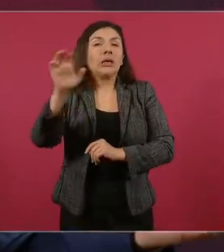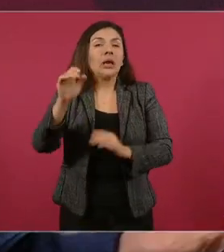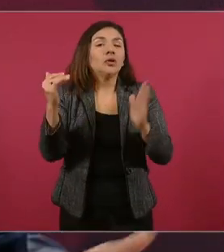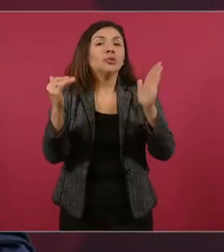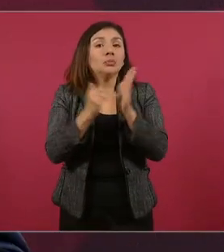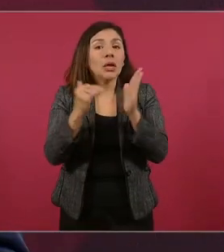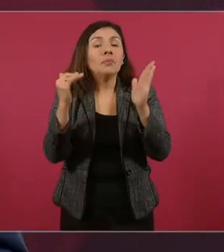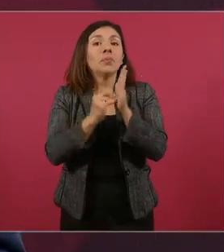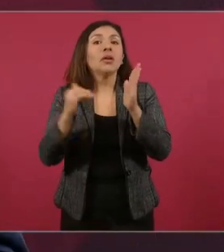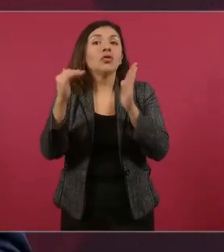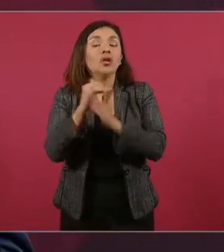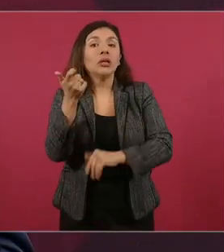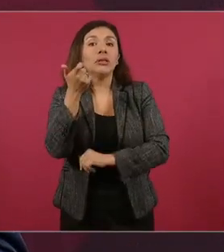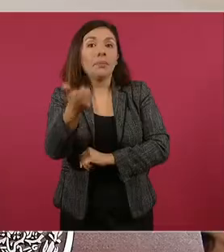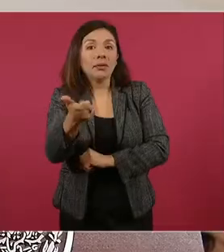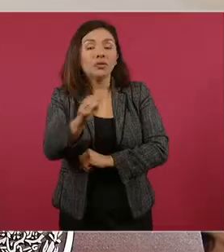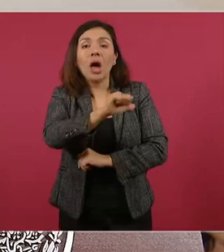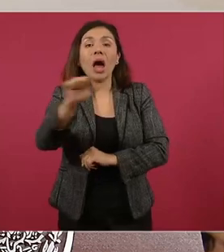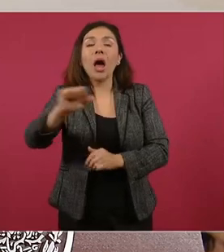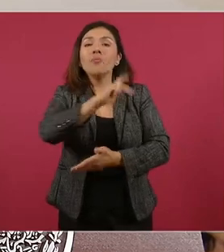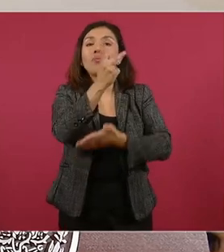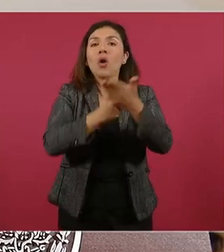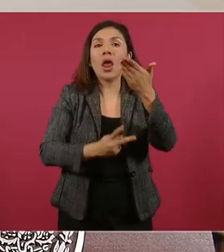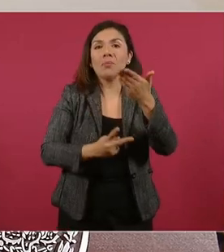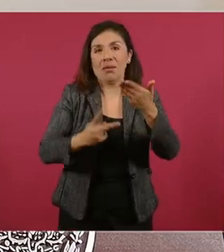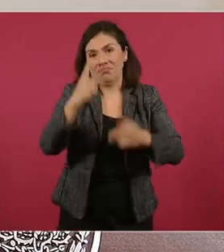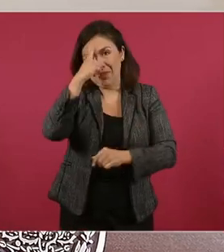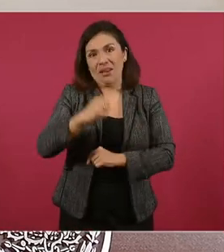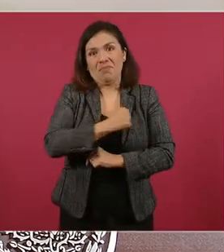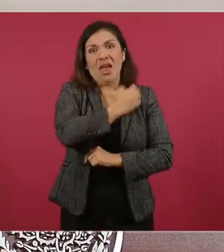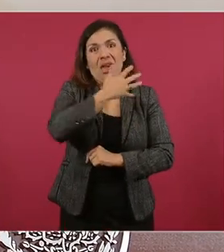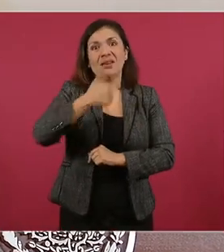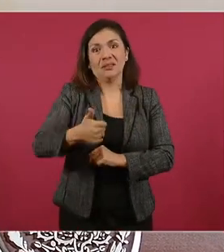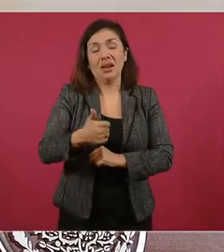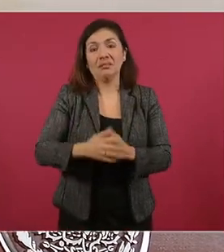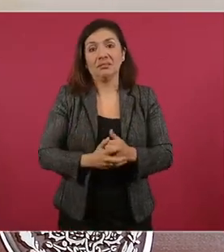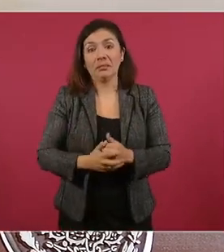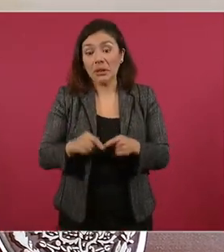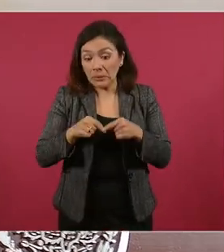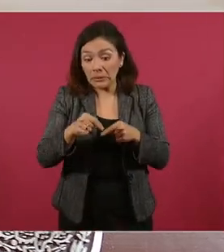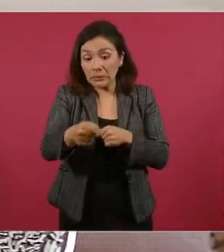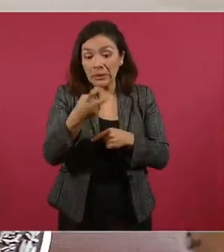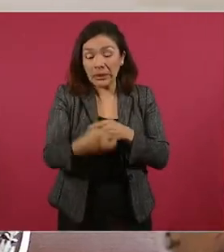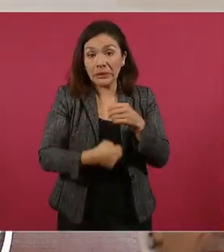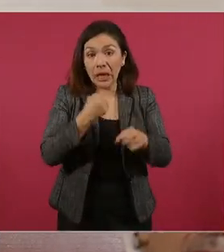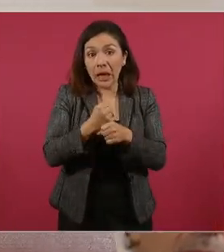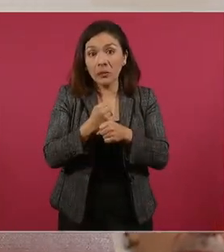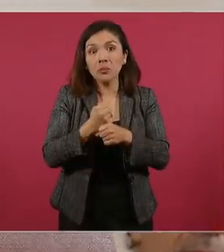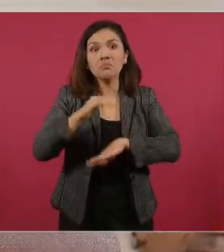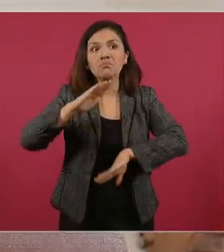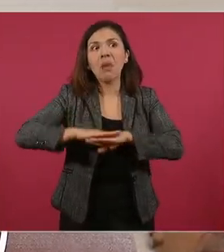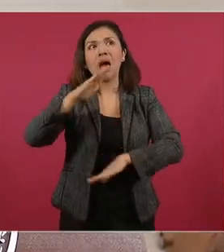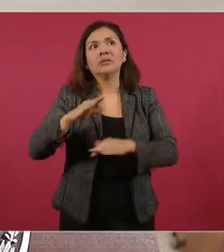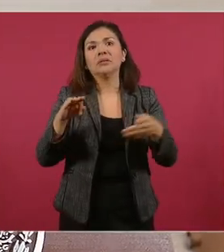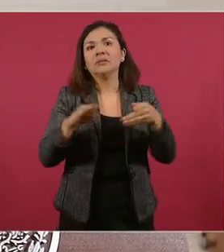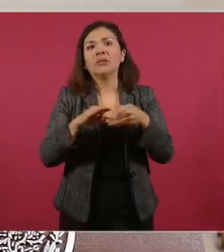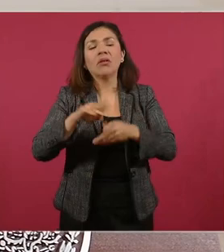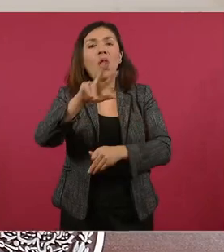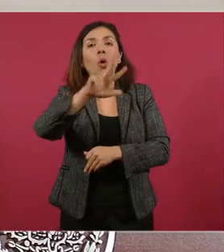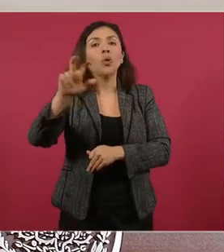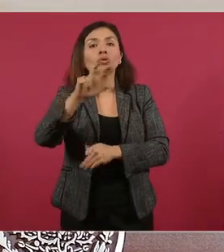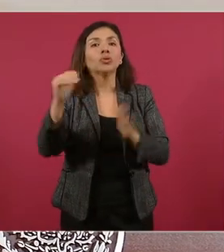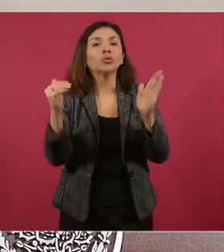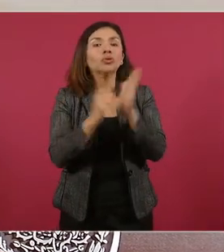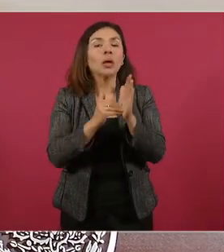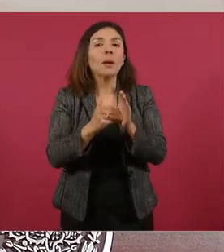$500,000 millones de pesos para programas de bienestar y este año va a llegar a casi